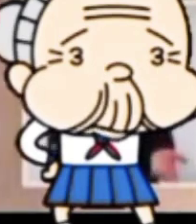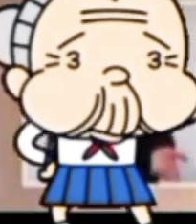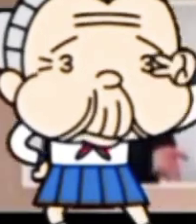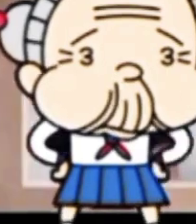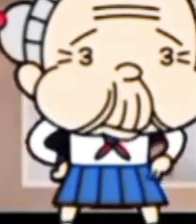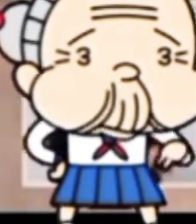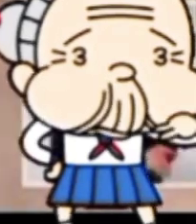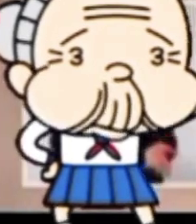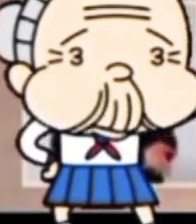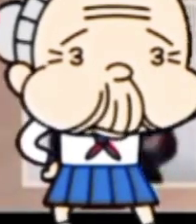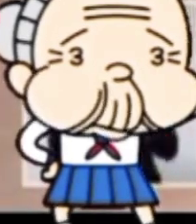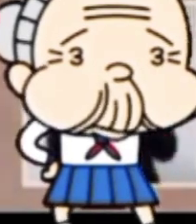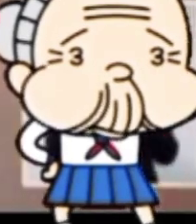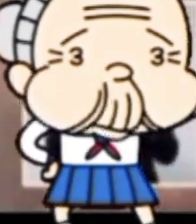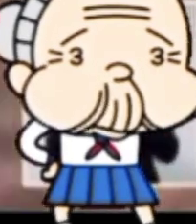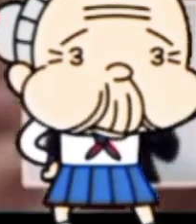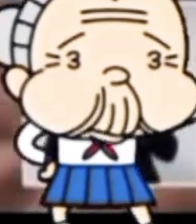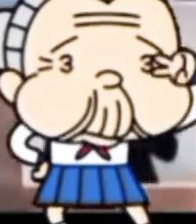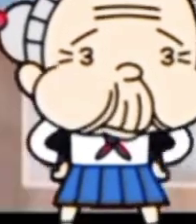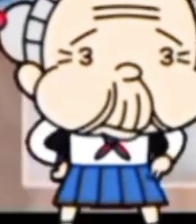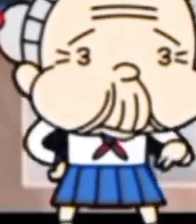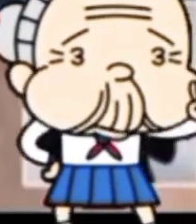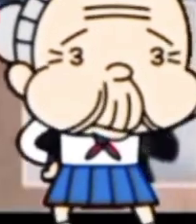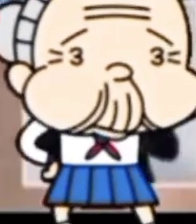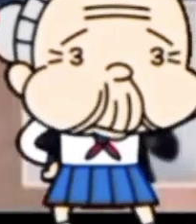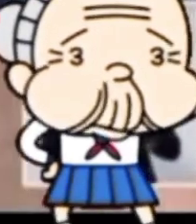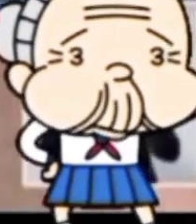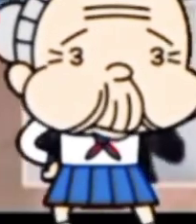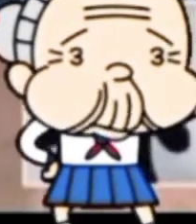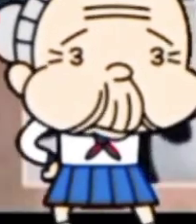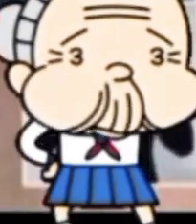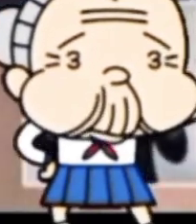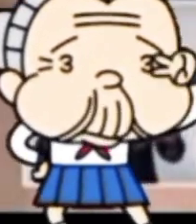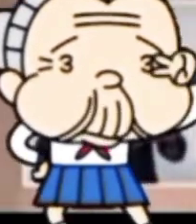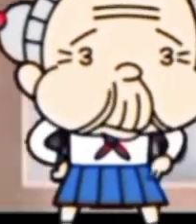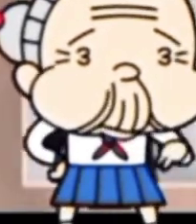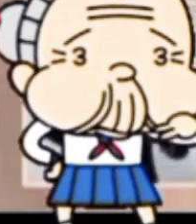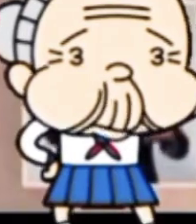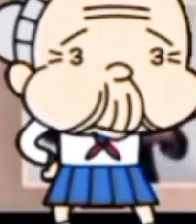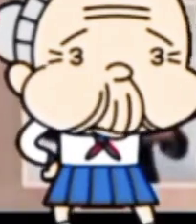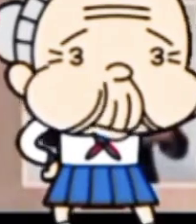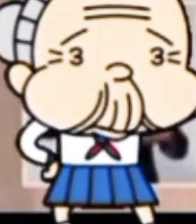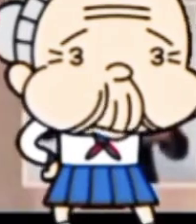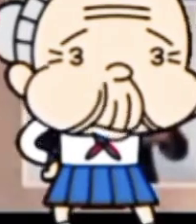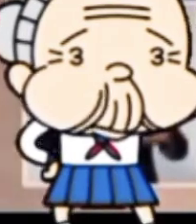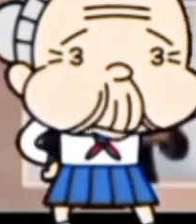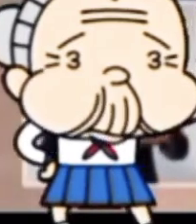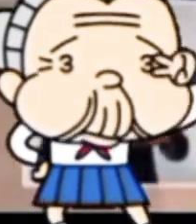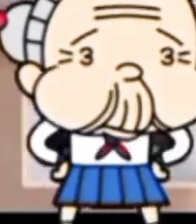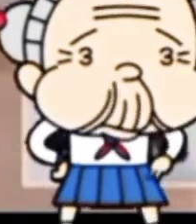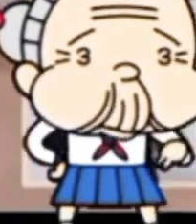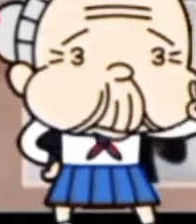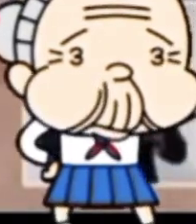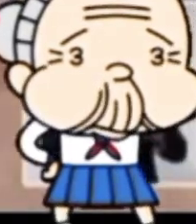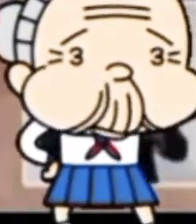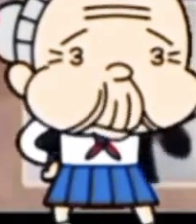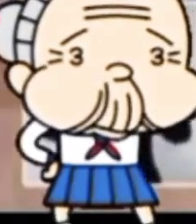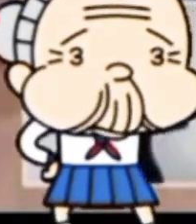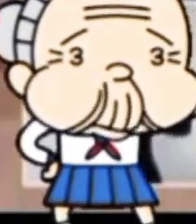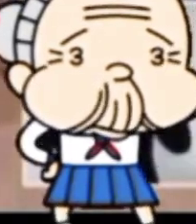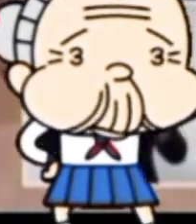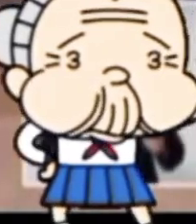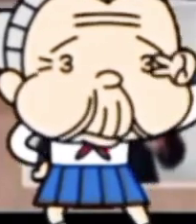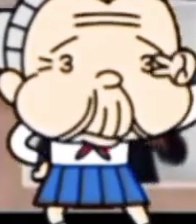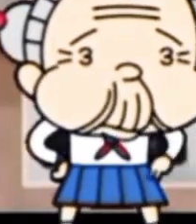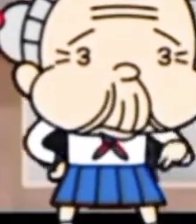pensar que soy una loca escapada de mazorra. Le doy una figura bonita, una casita, le pongo yo estoy en casa y tú, pero yo no pensé que iba a armar ese revuelo.